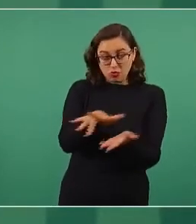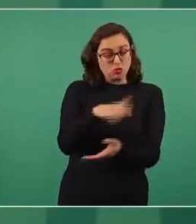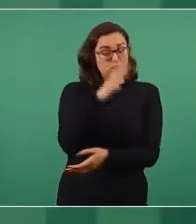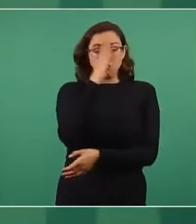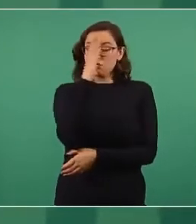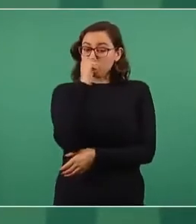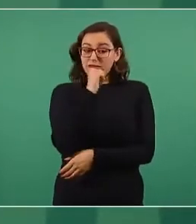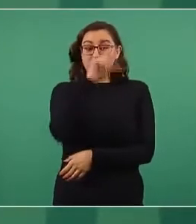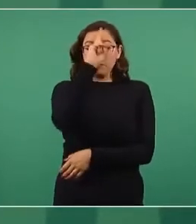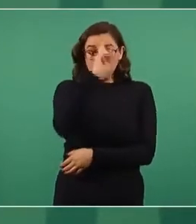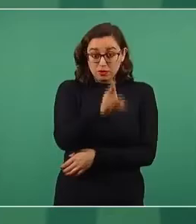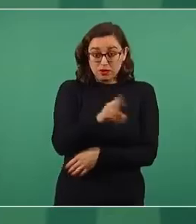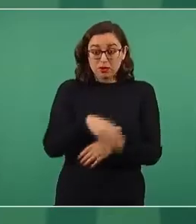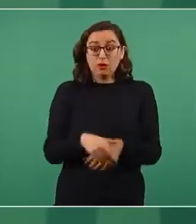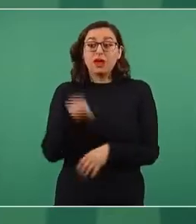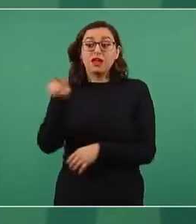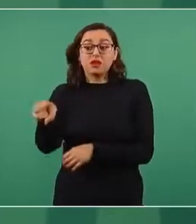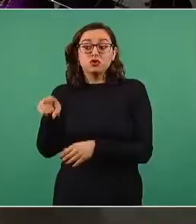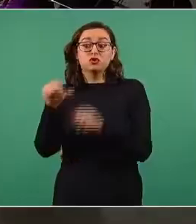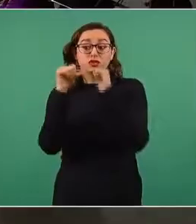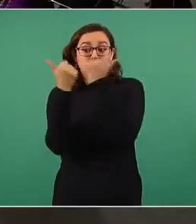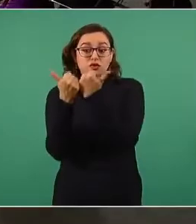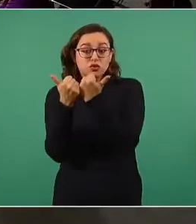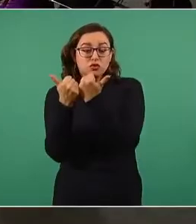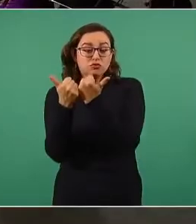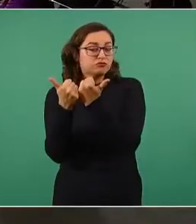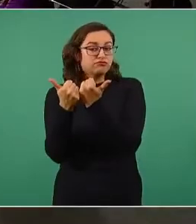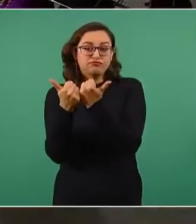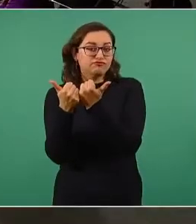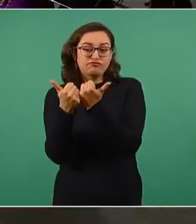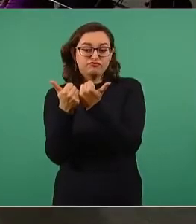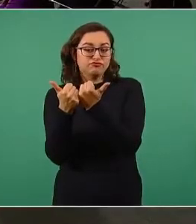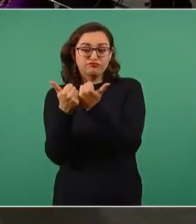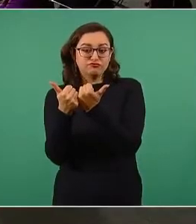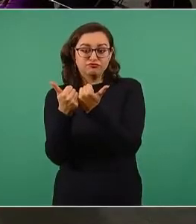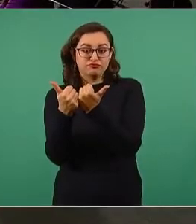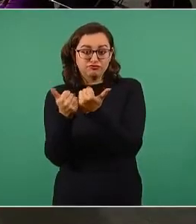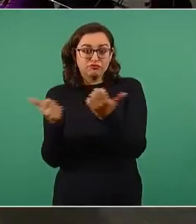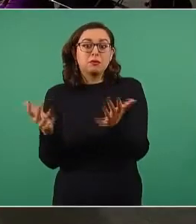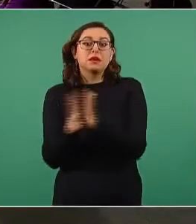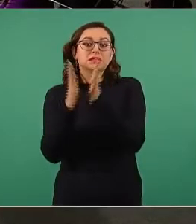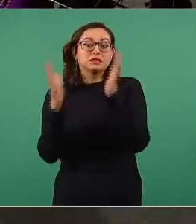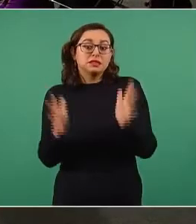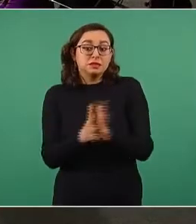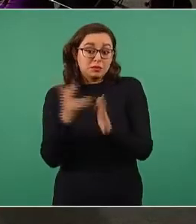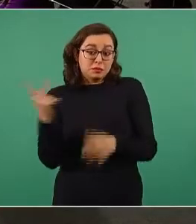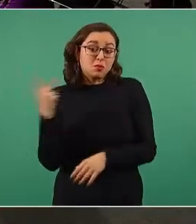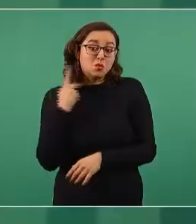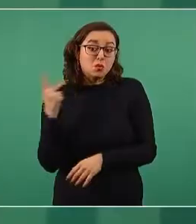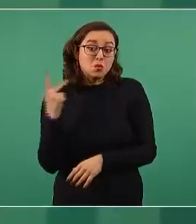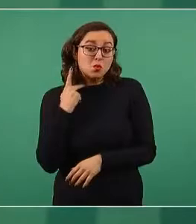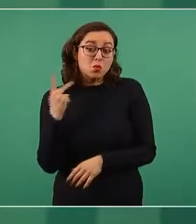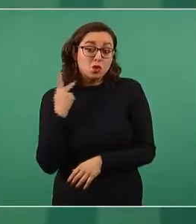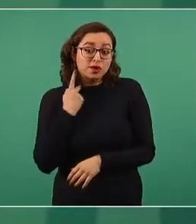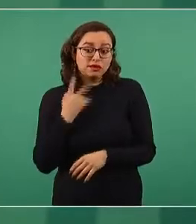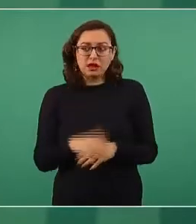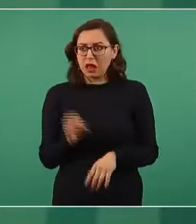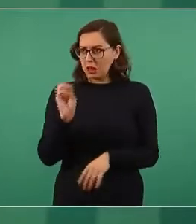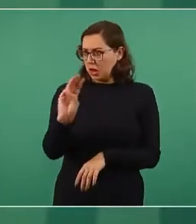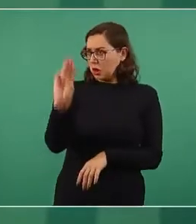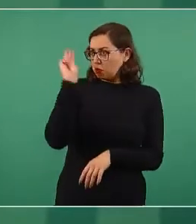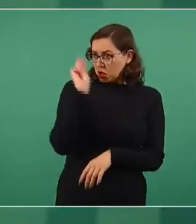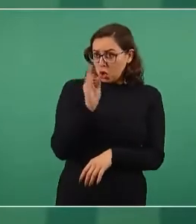actividad política que ya mencioné. ¿Tuvo oportunidad de dialogarlo el miércoles, canciller? No traté ese tema en